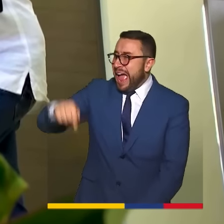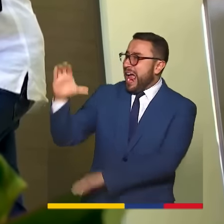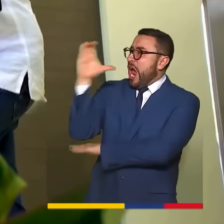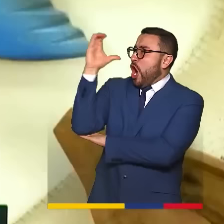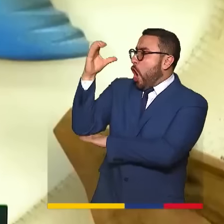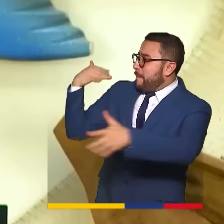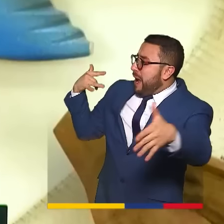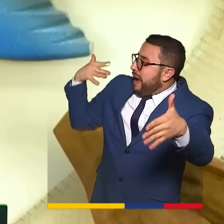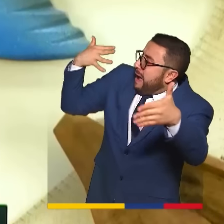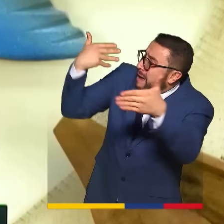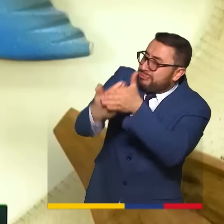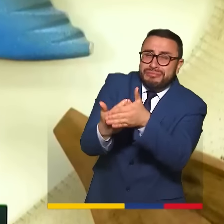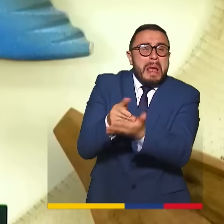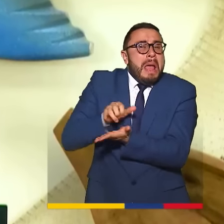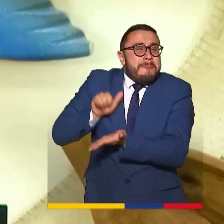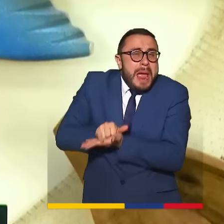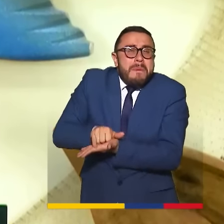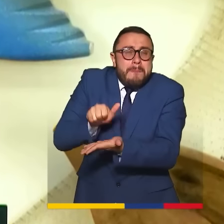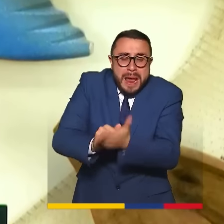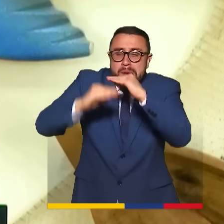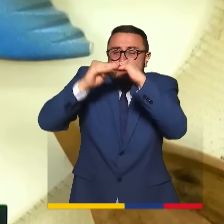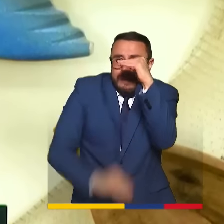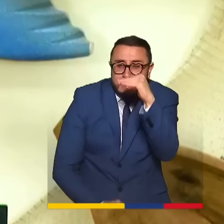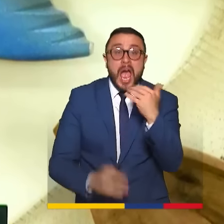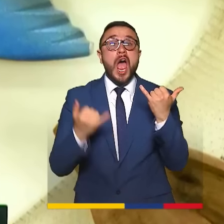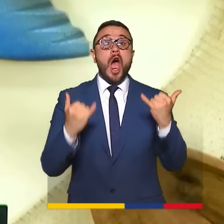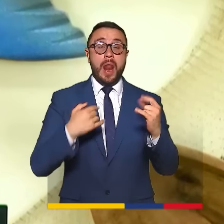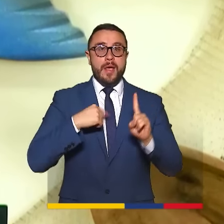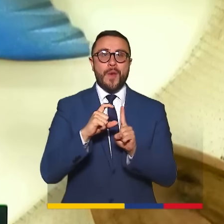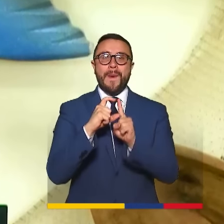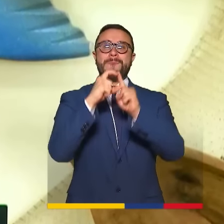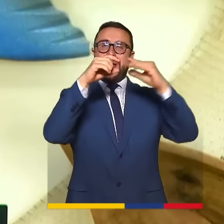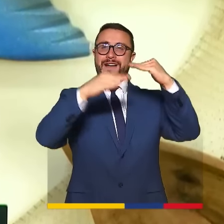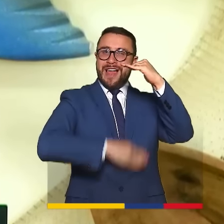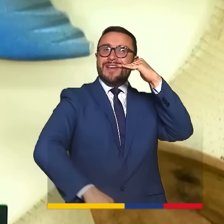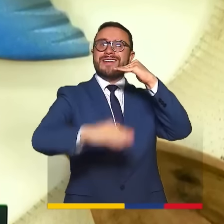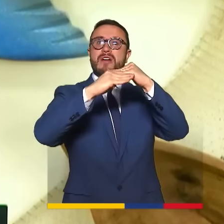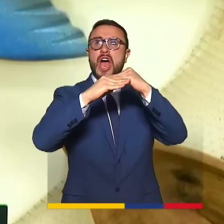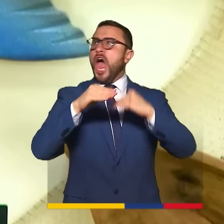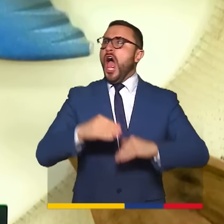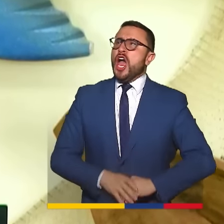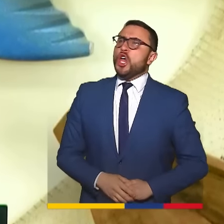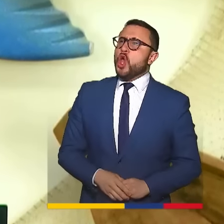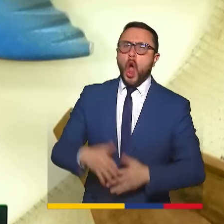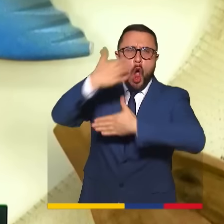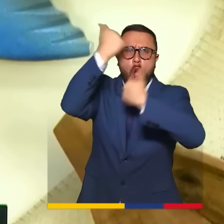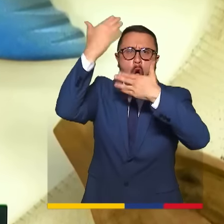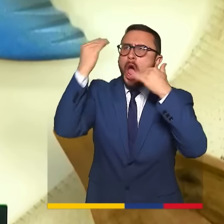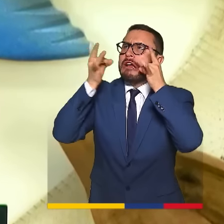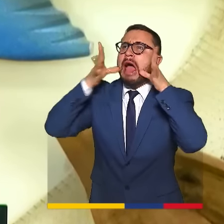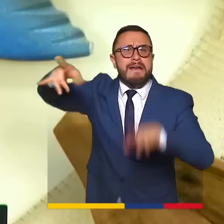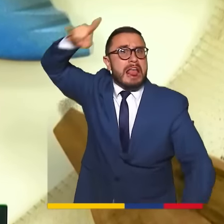a subversión. Suena a algo satánico, prohibido por la